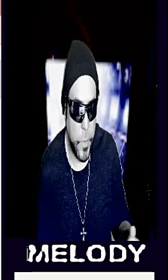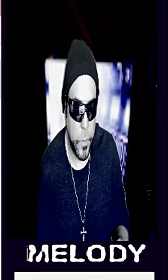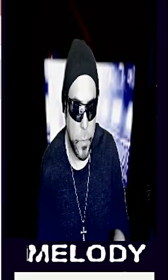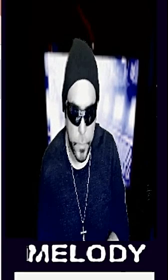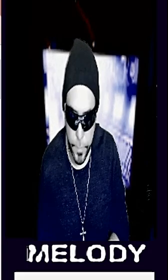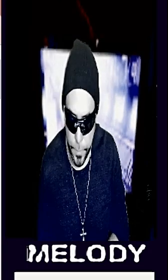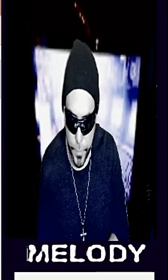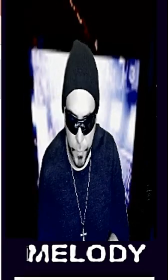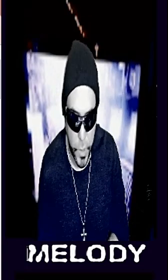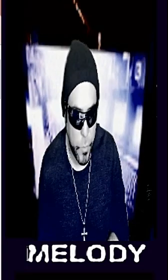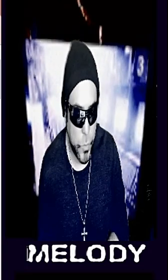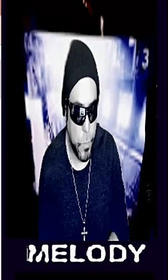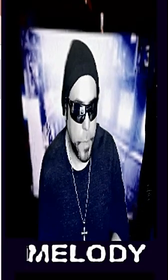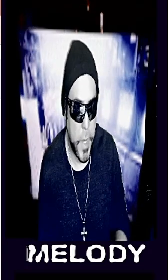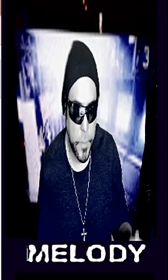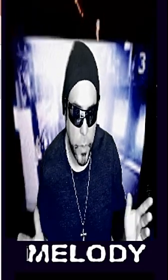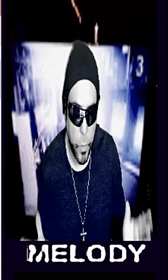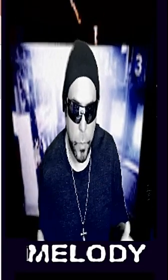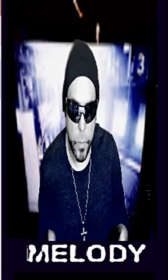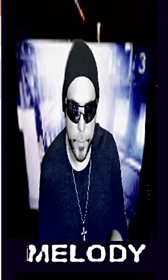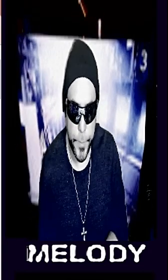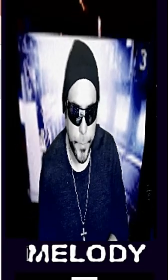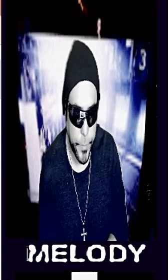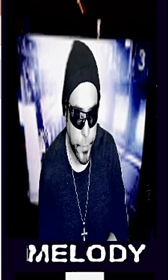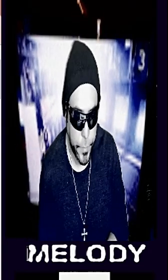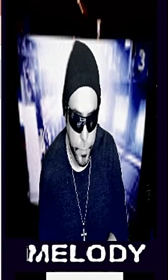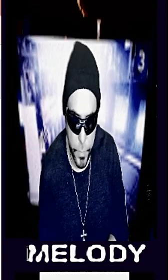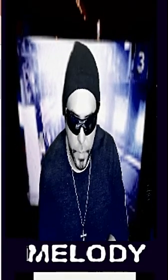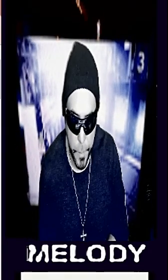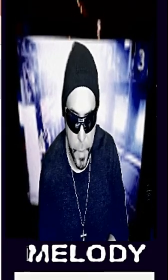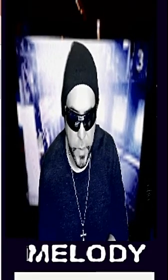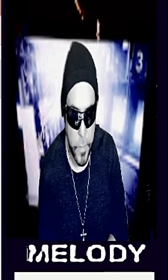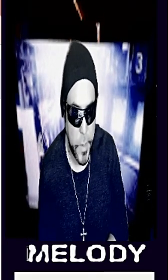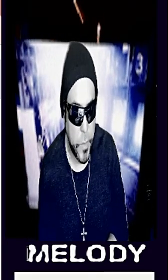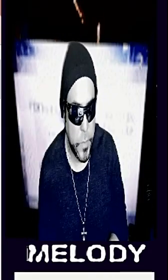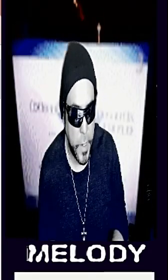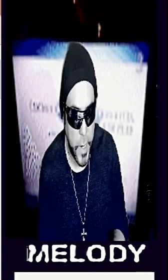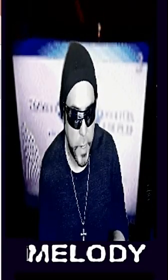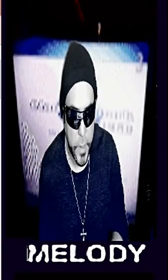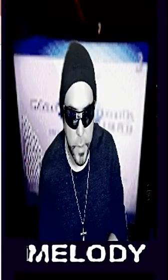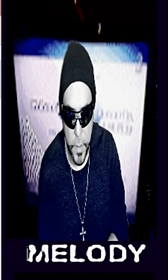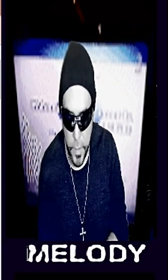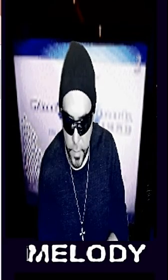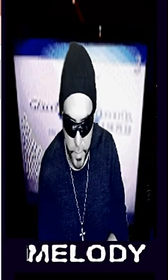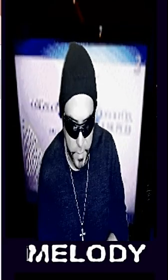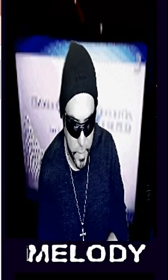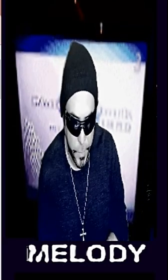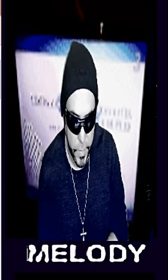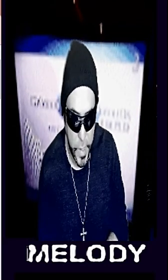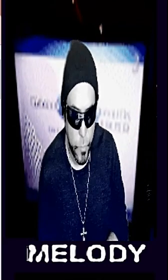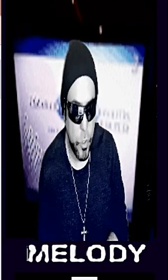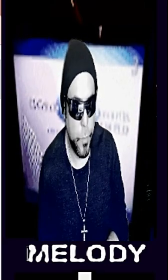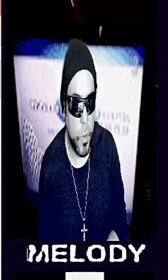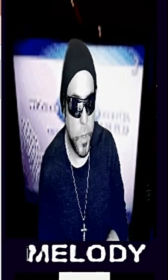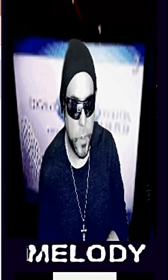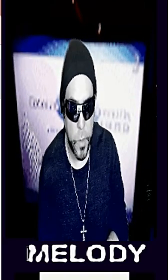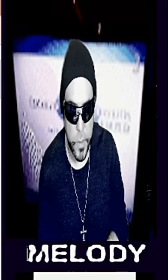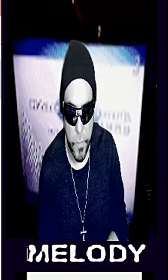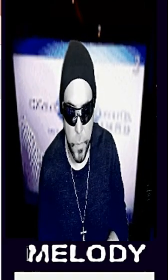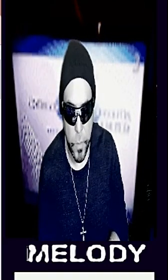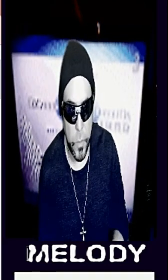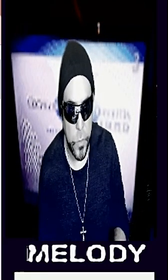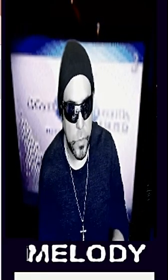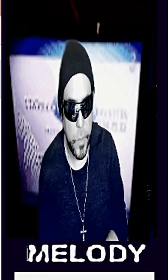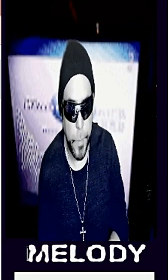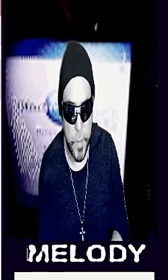La verdad, amigos, fuéramos un país mejor, más alivianados en lana. Desgraciadamente hay mucho político